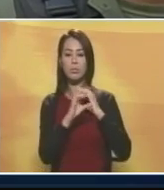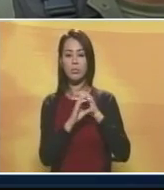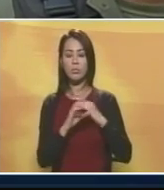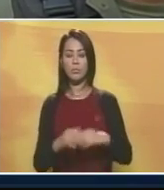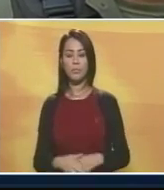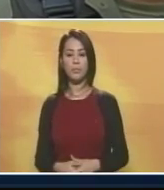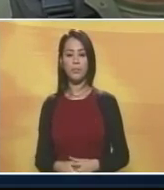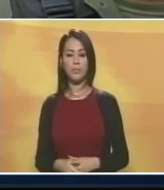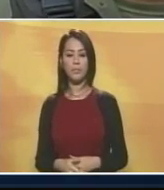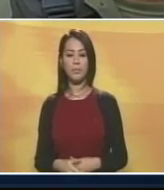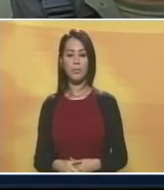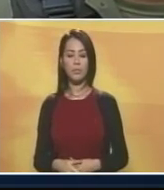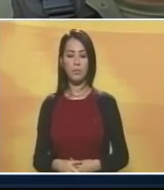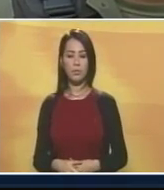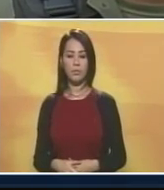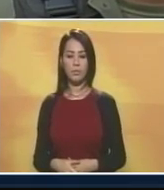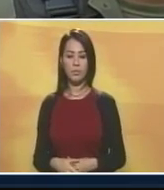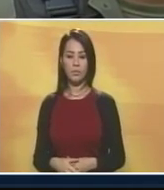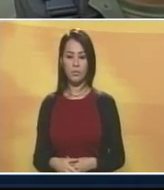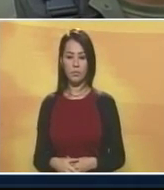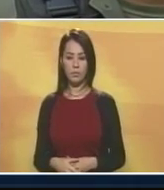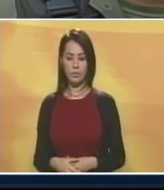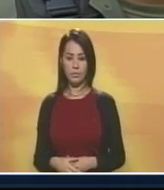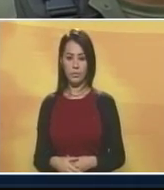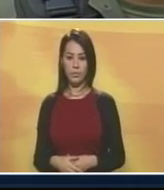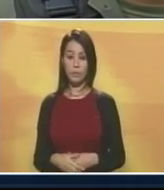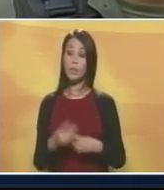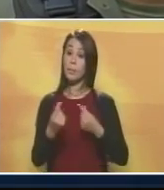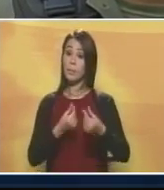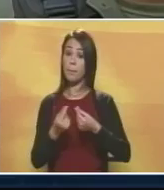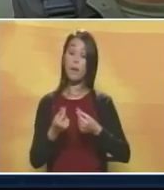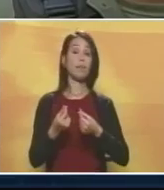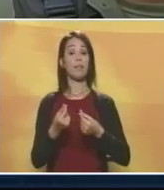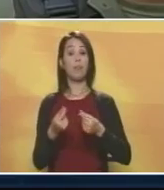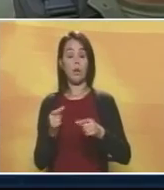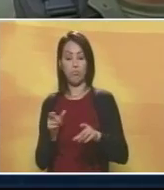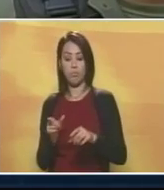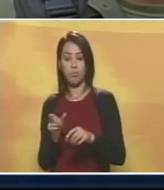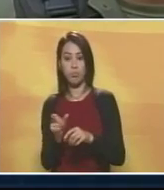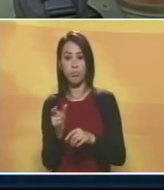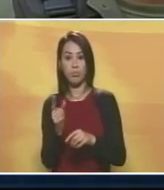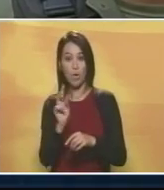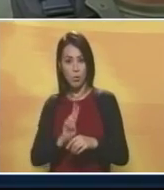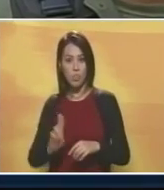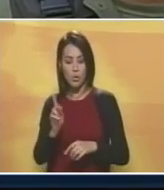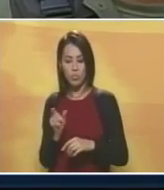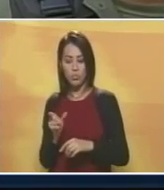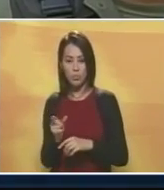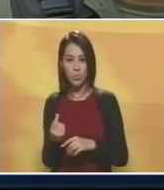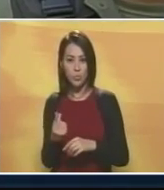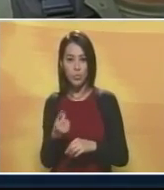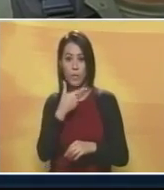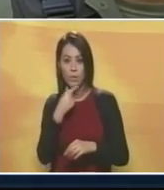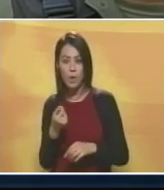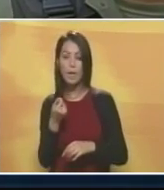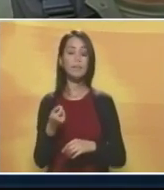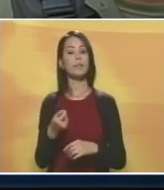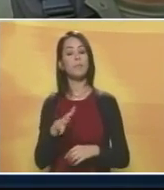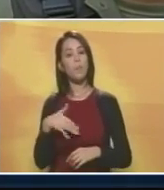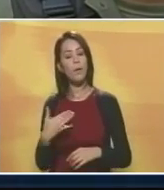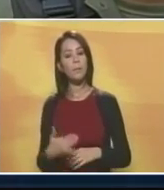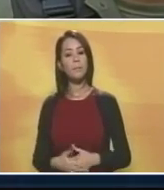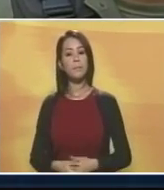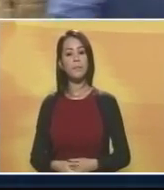puntos de venta para que los usuarios tengan acceso a la compra del